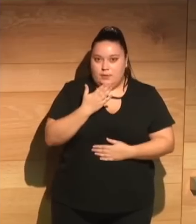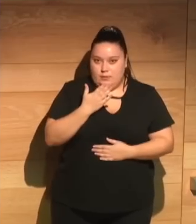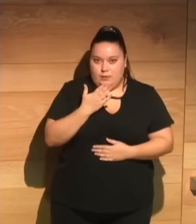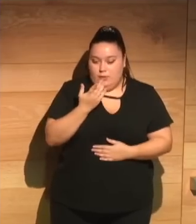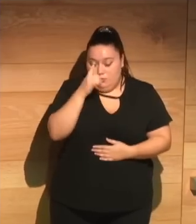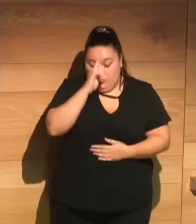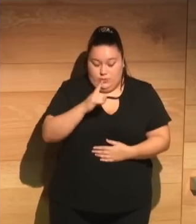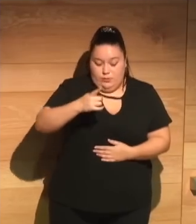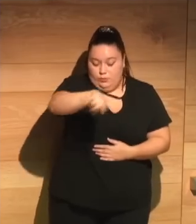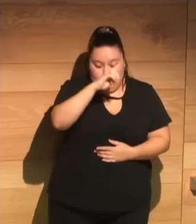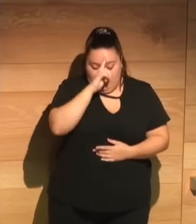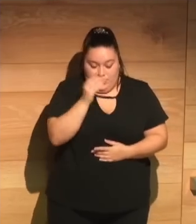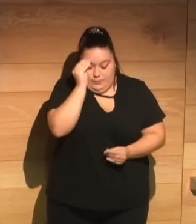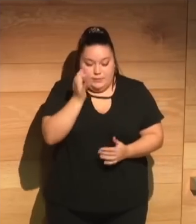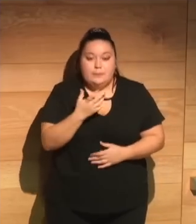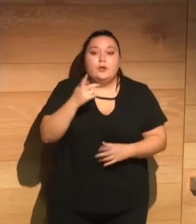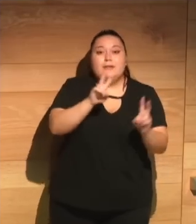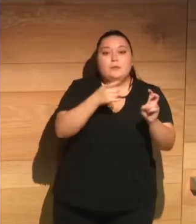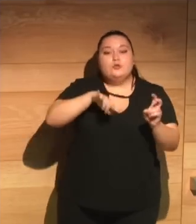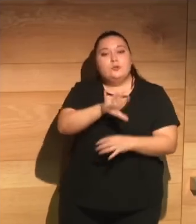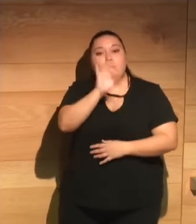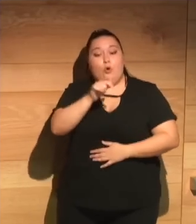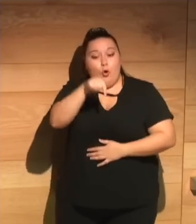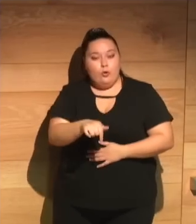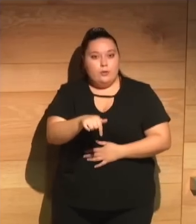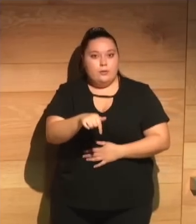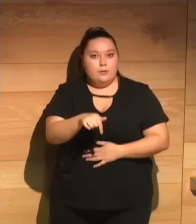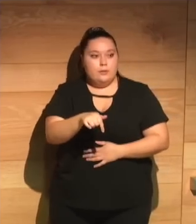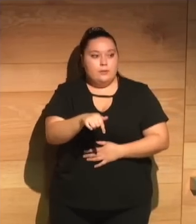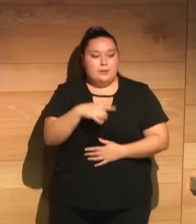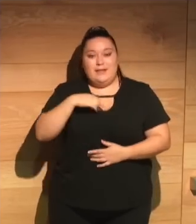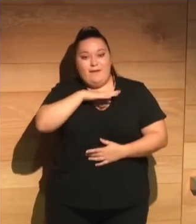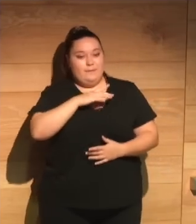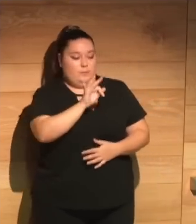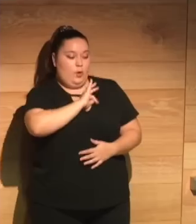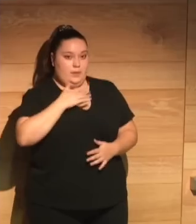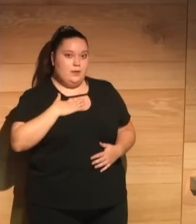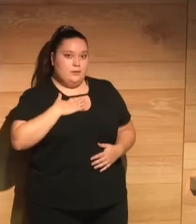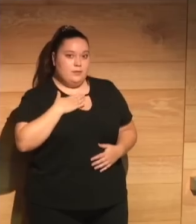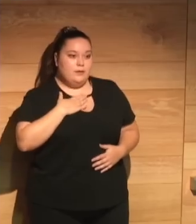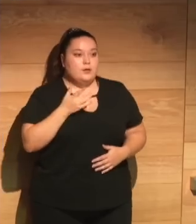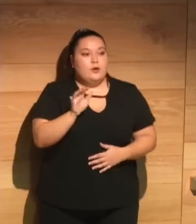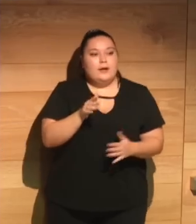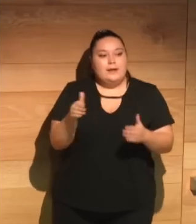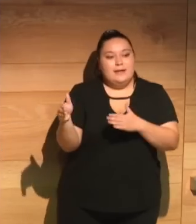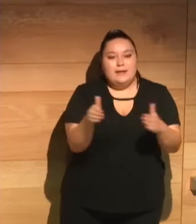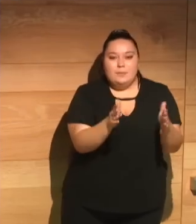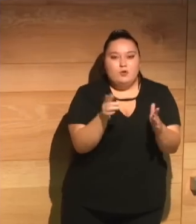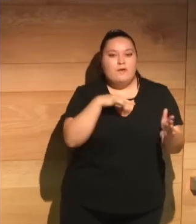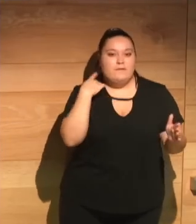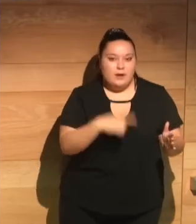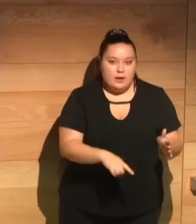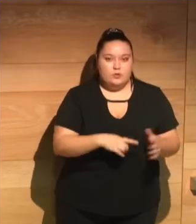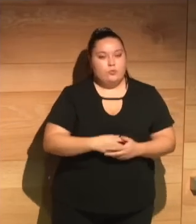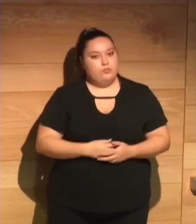parece a vosotros. Creo que con el tema que hemos elegido para hoy... Estaba hablando yo, ¿vale? Estamos haciendo un camino al fracaso. ¿Qué eufemismo? Hemos.